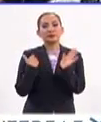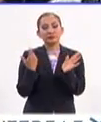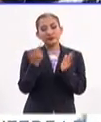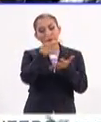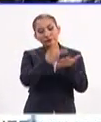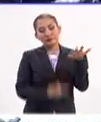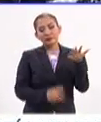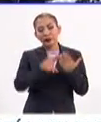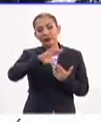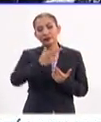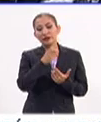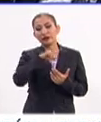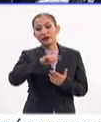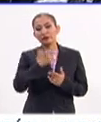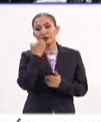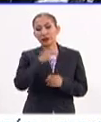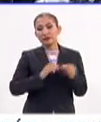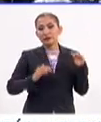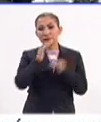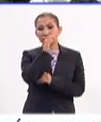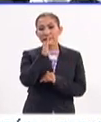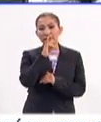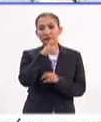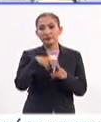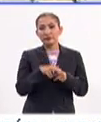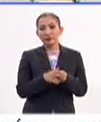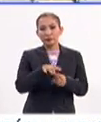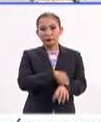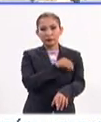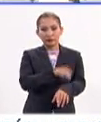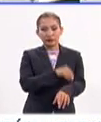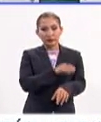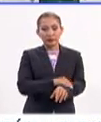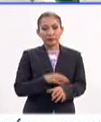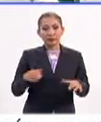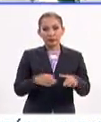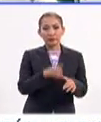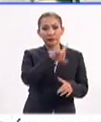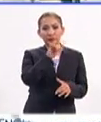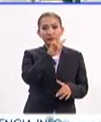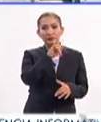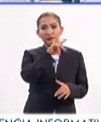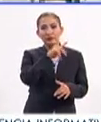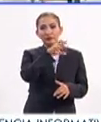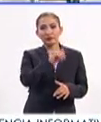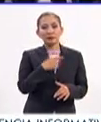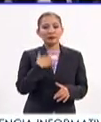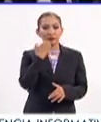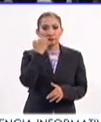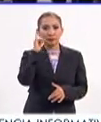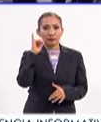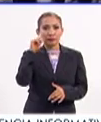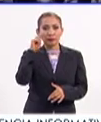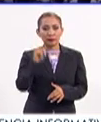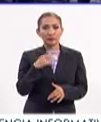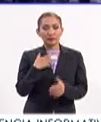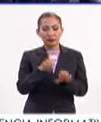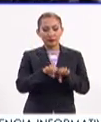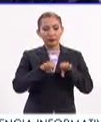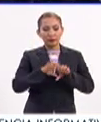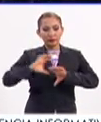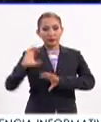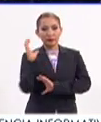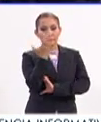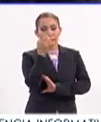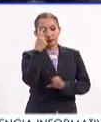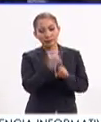plantilla de los Cheyennes de la Escuela Superior de Ingeniería Mecánica y Eléctrica Unidad Zacatenco del Politécnico, equipo de fútbol americano